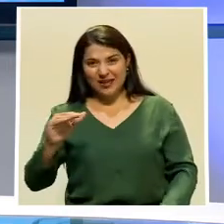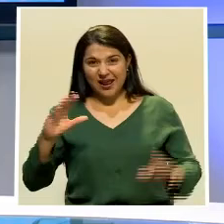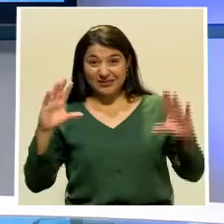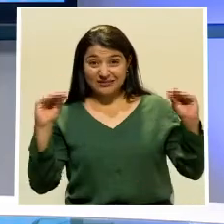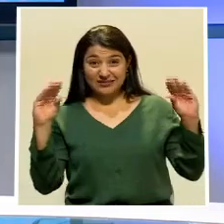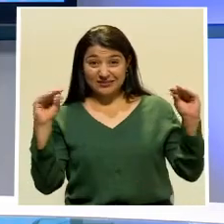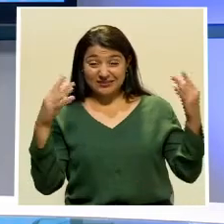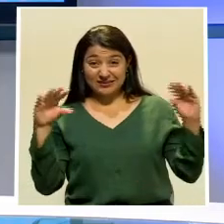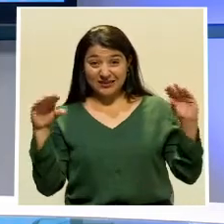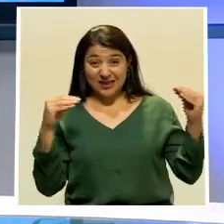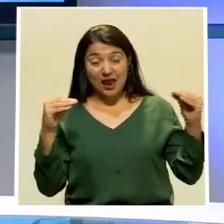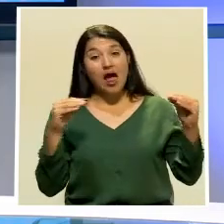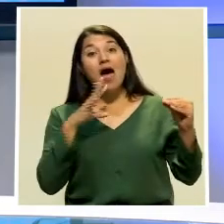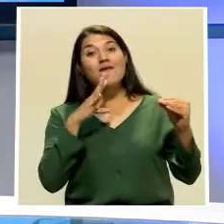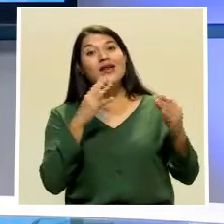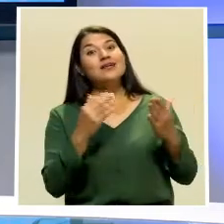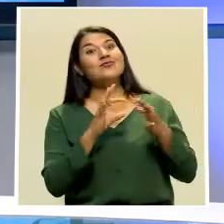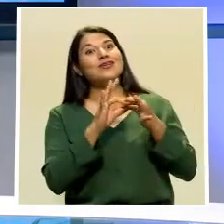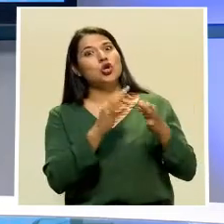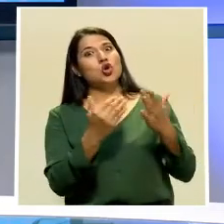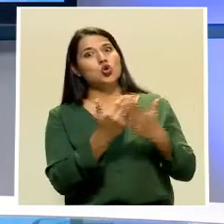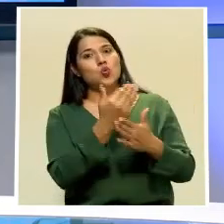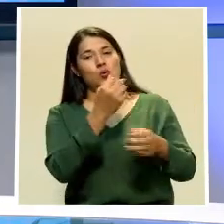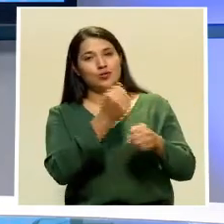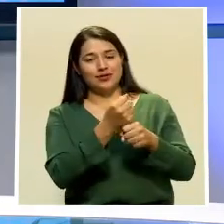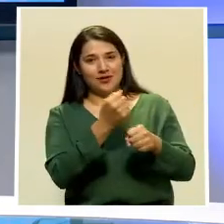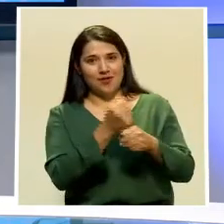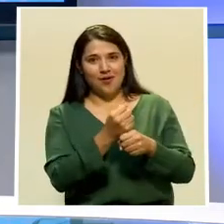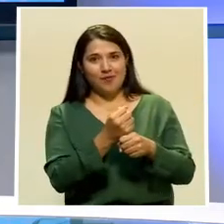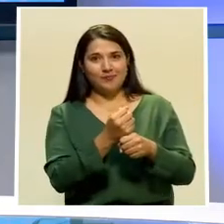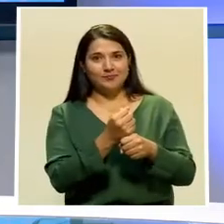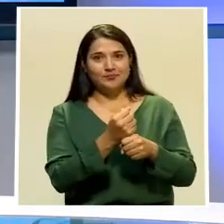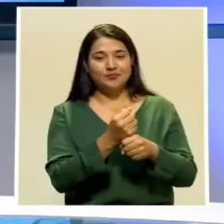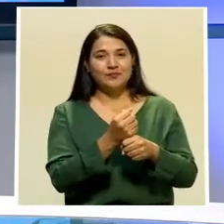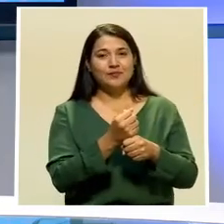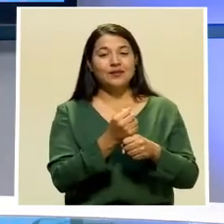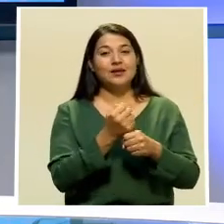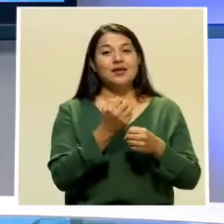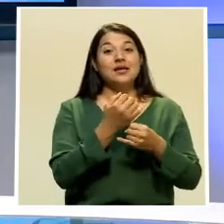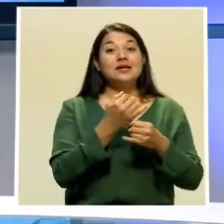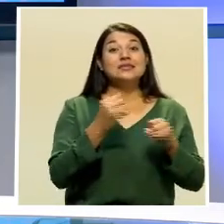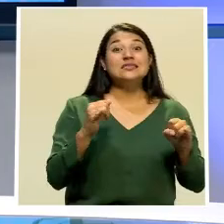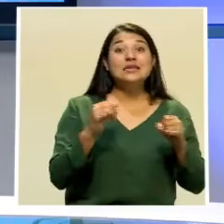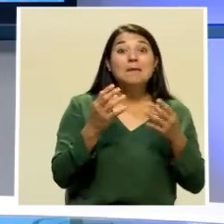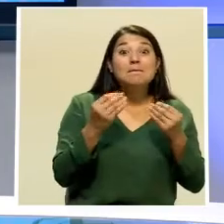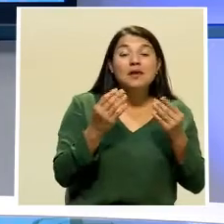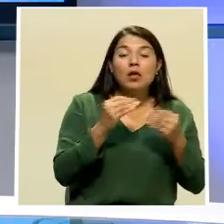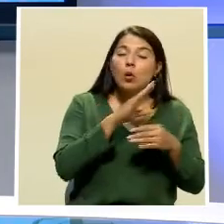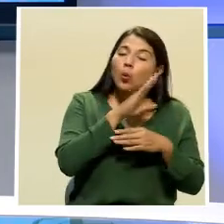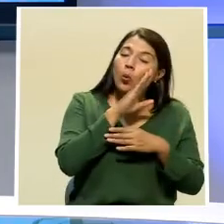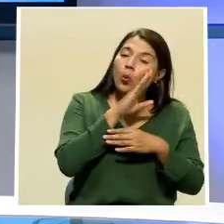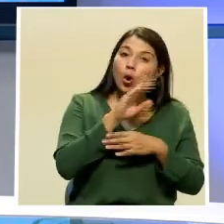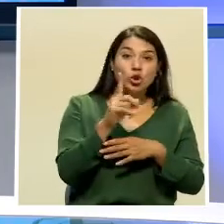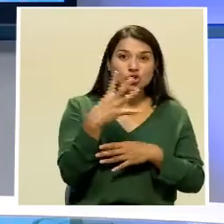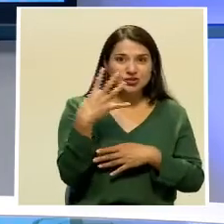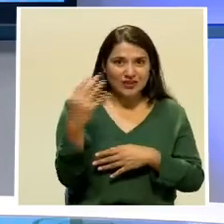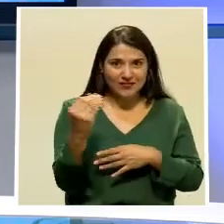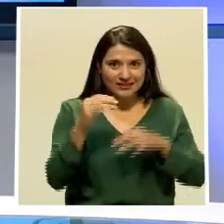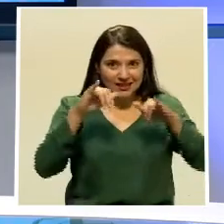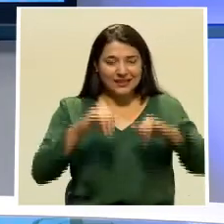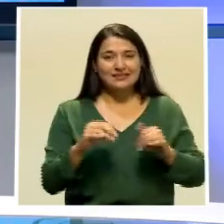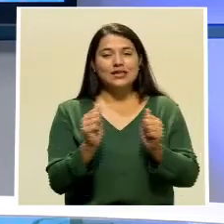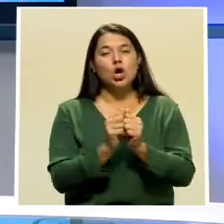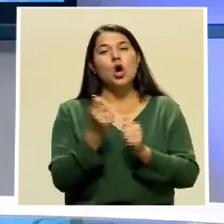Vamos a hablar sobre su nueva obra, Shh, El Sin Miedo se durmió. No se vaya, quédese en la